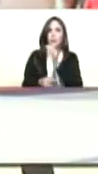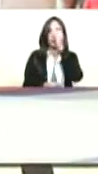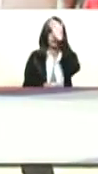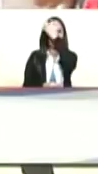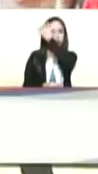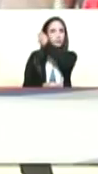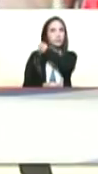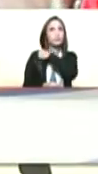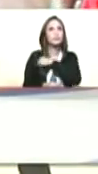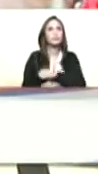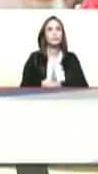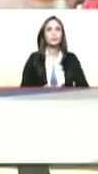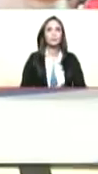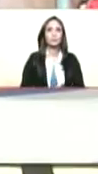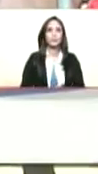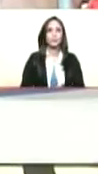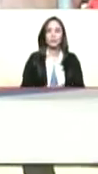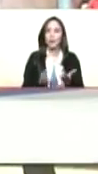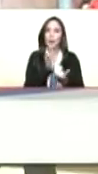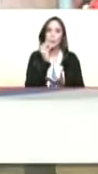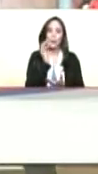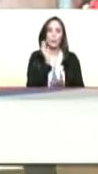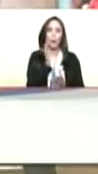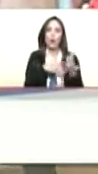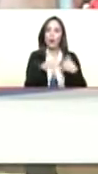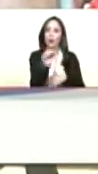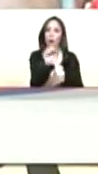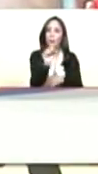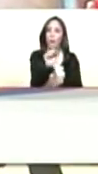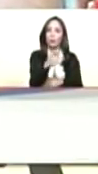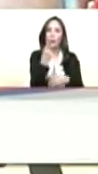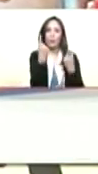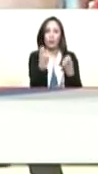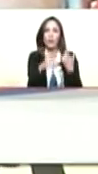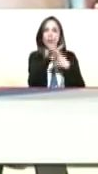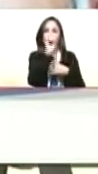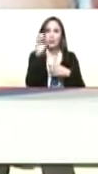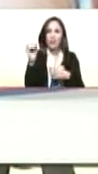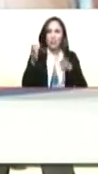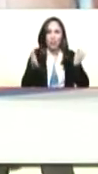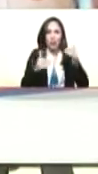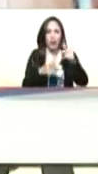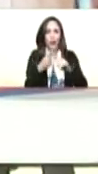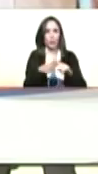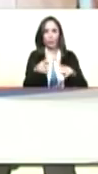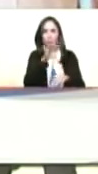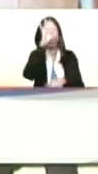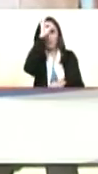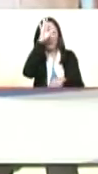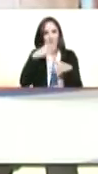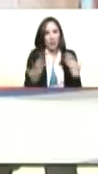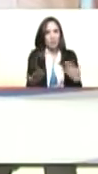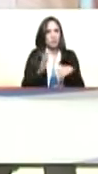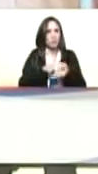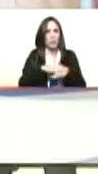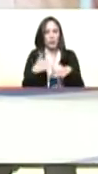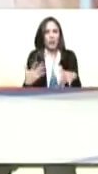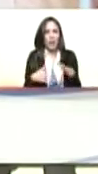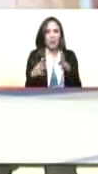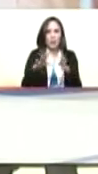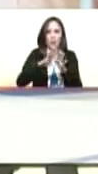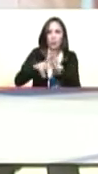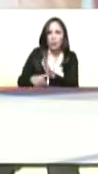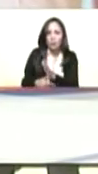a cada contenedor 300 cajas. Y no se sabía por qué, porque llegaba con el precinto sin violar. Para eso se capturaron